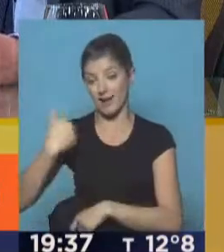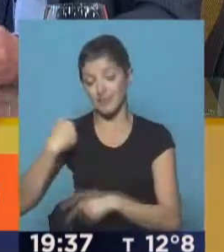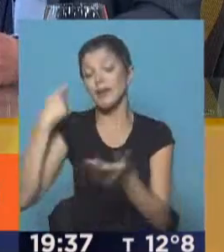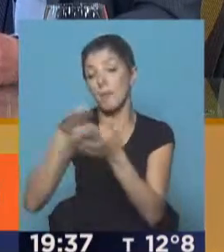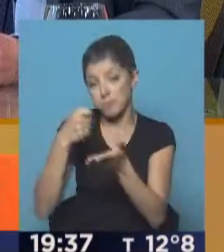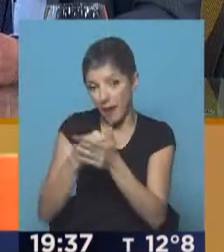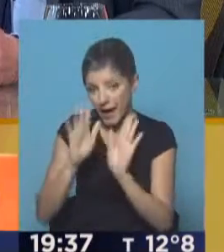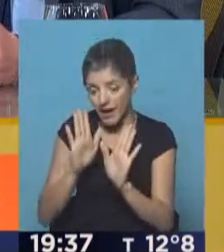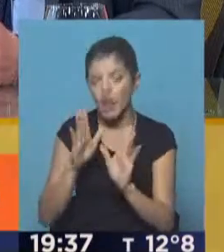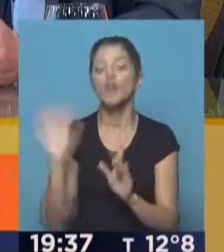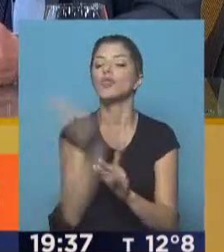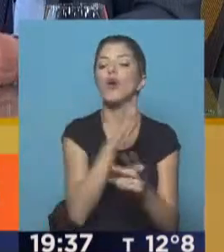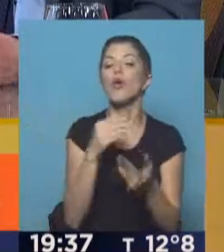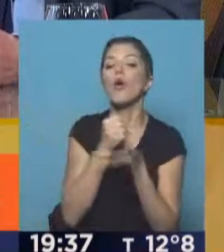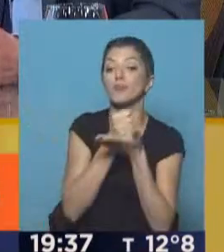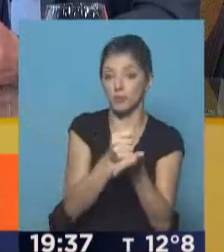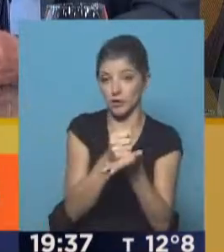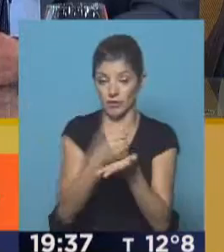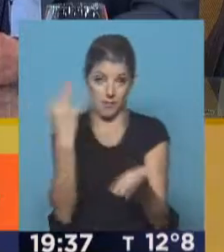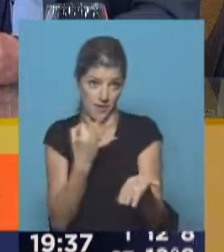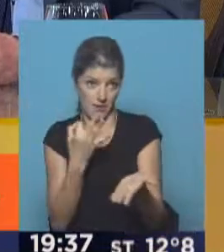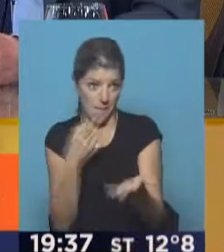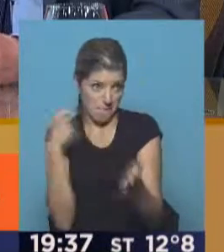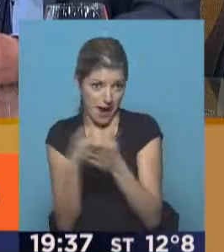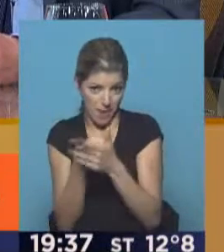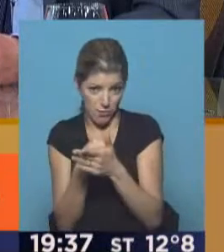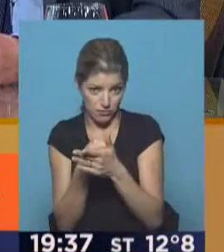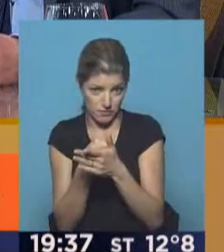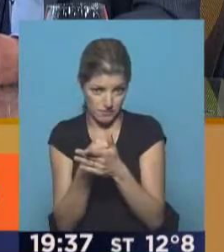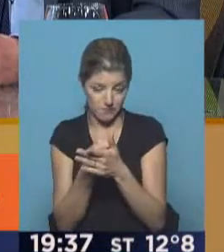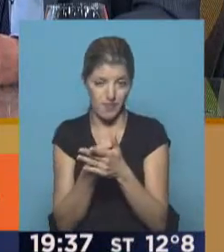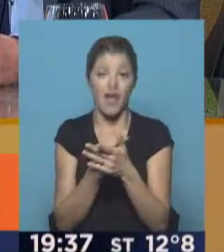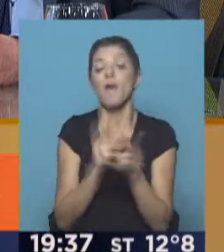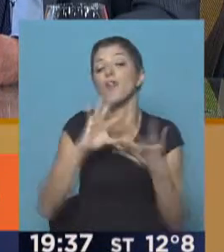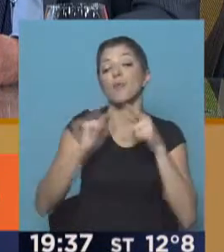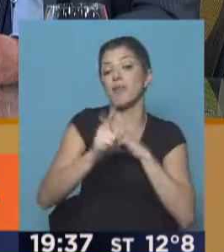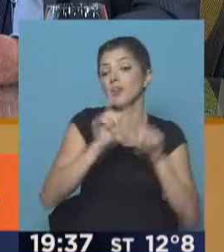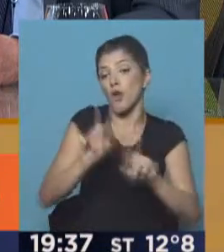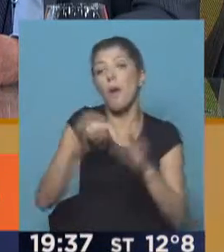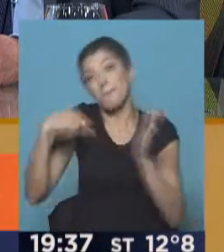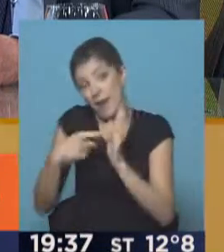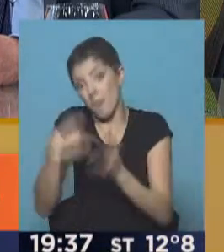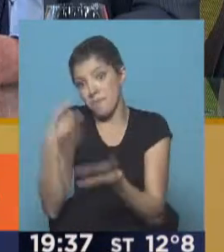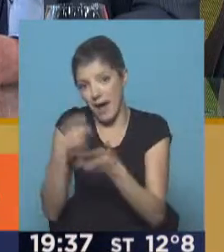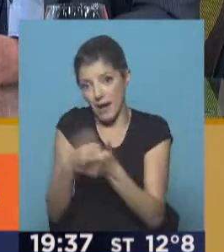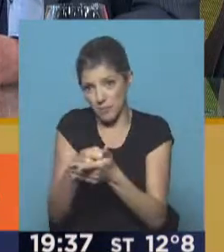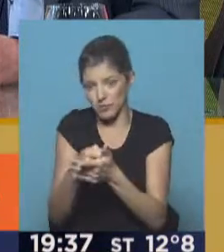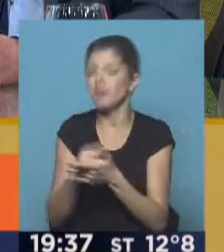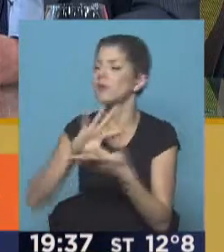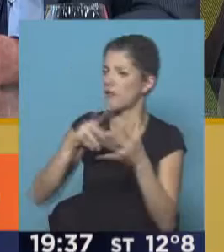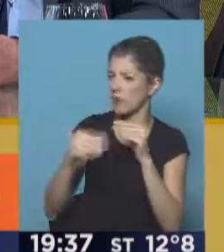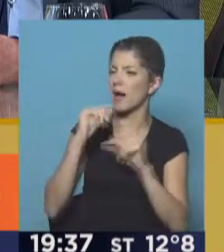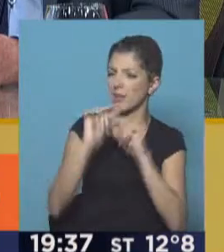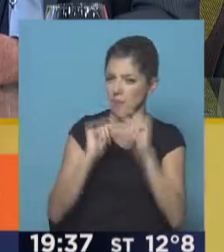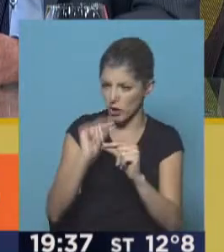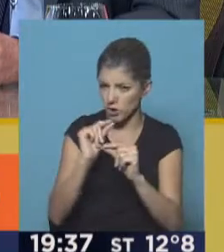subsidios que significan algo que lo pagamos, a lo mejor indirectamente, pero que lo pagamos. Pero para que sea un poco más gradual y no repercuta tan violentamente,